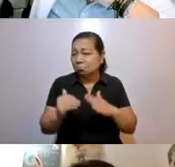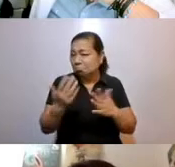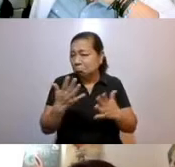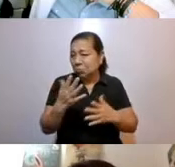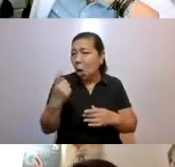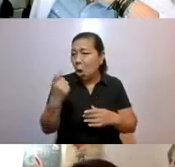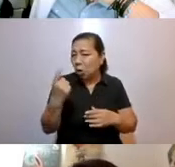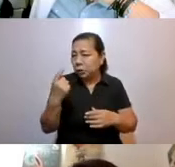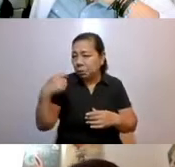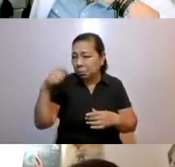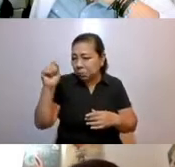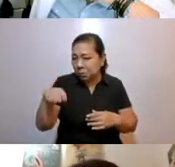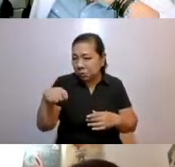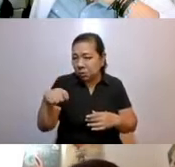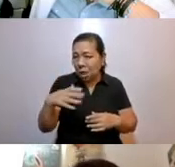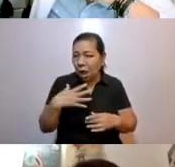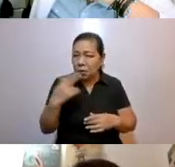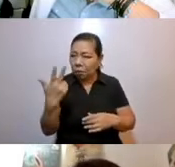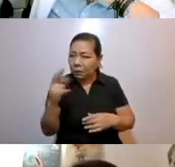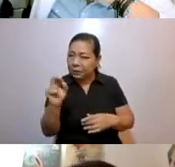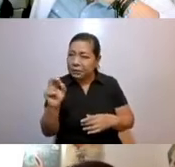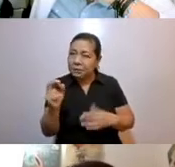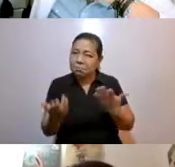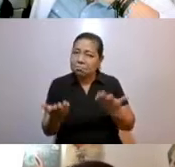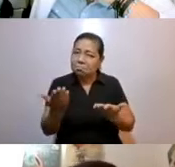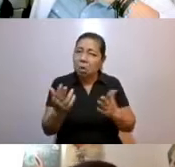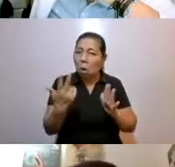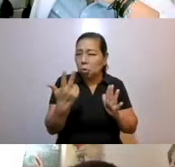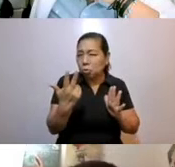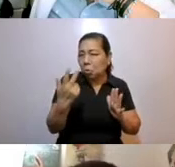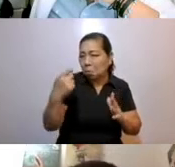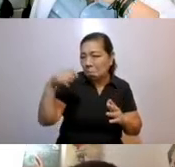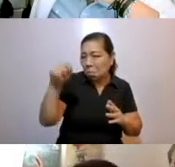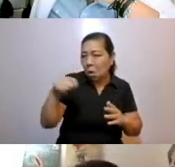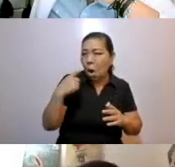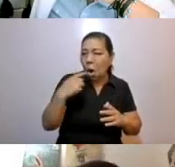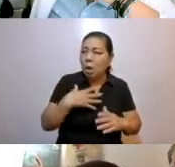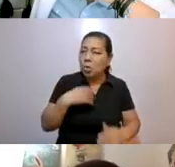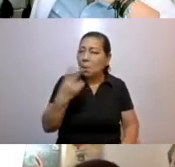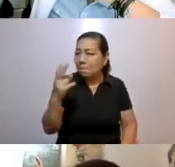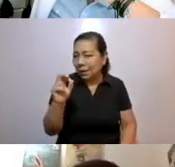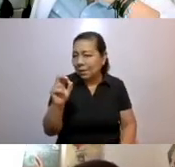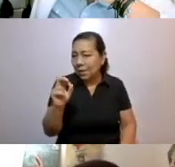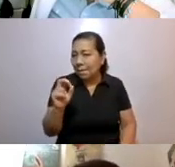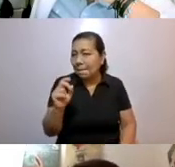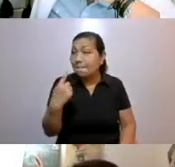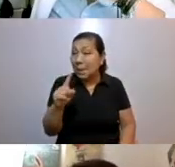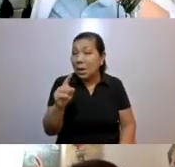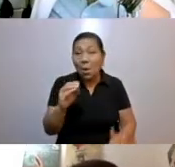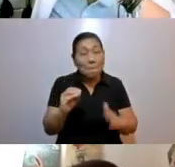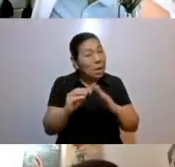de un 11% entre los 30 años y de un 8% en hombres de 20 años. Ahora, la